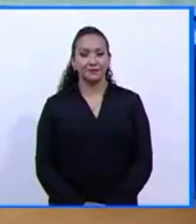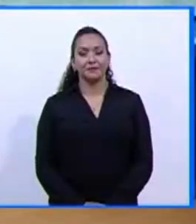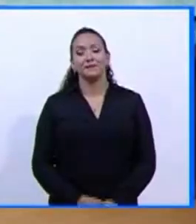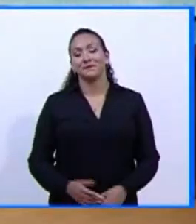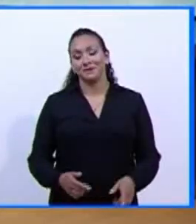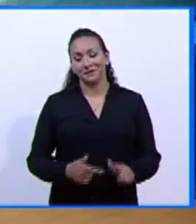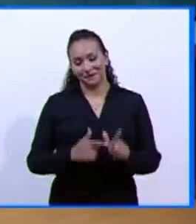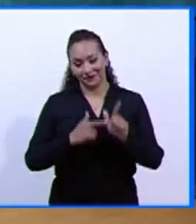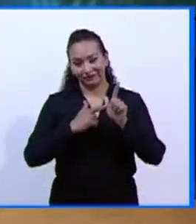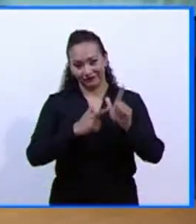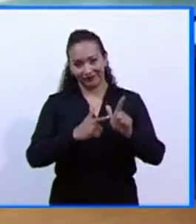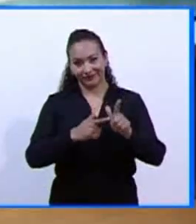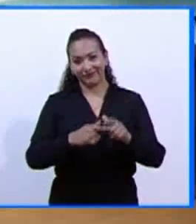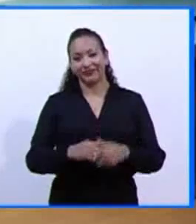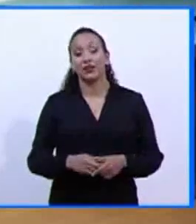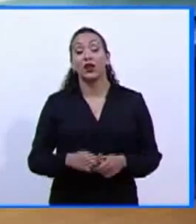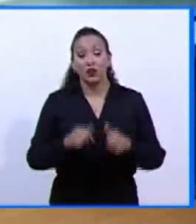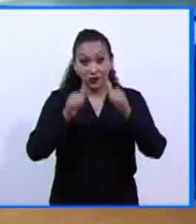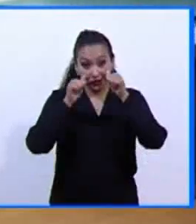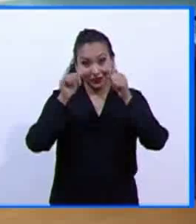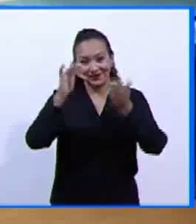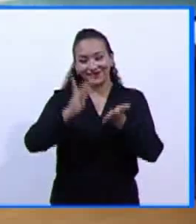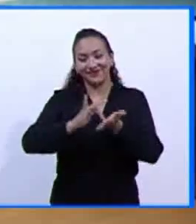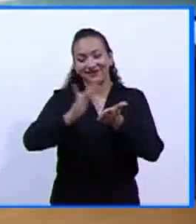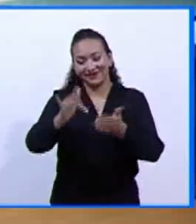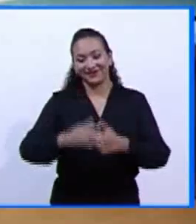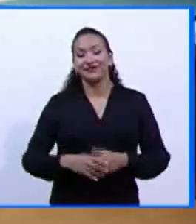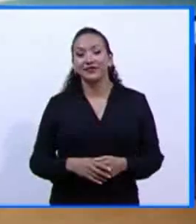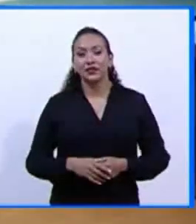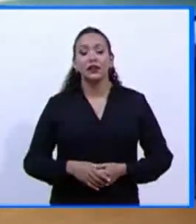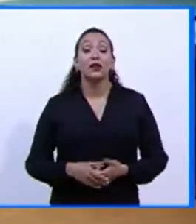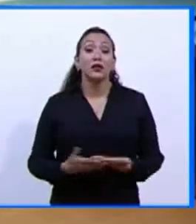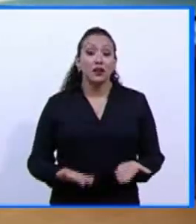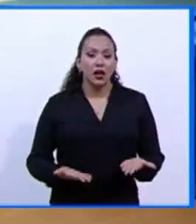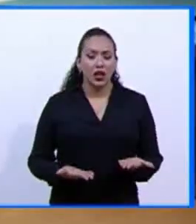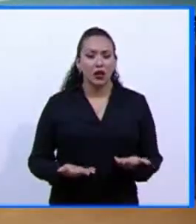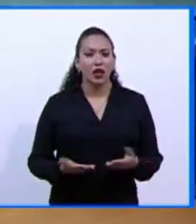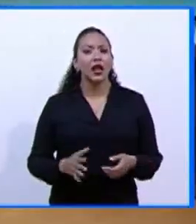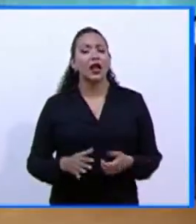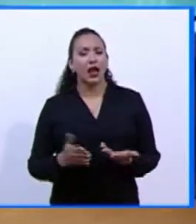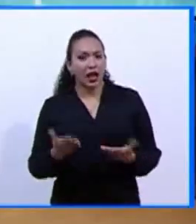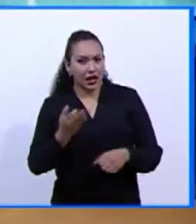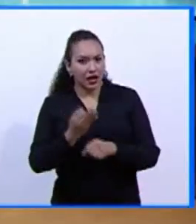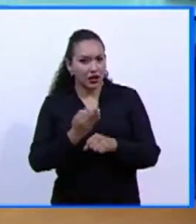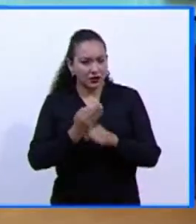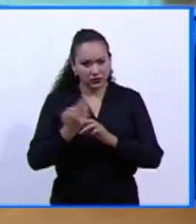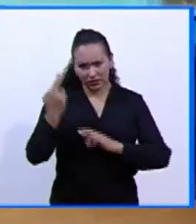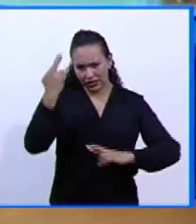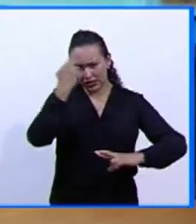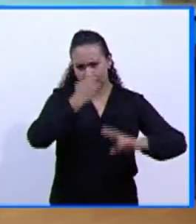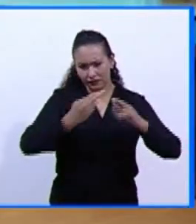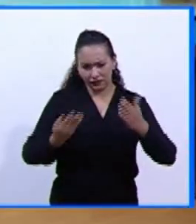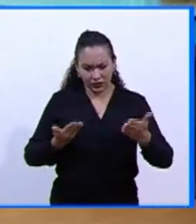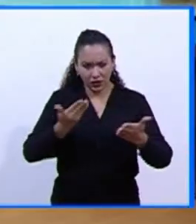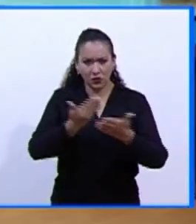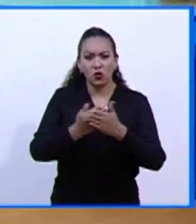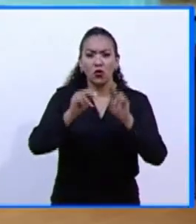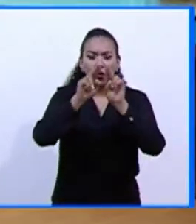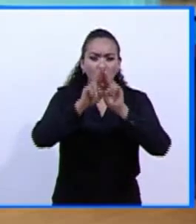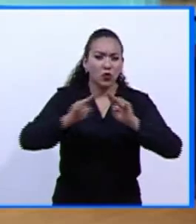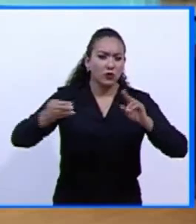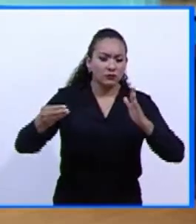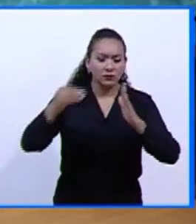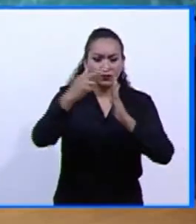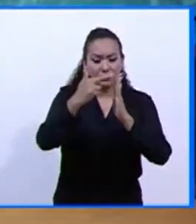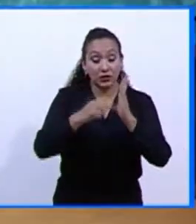Ya estamos de regreso, gracias por continuar con nosotros. Las medidas contra la corrupción analizadas y aprobadas por la ONU deben